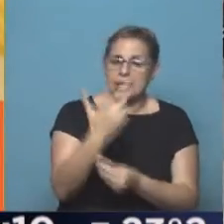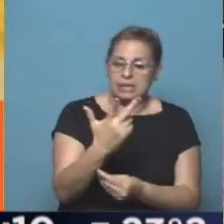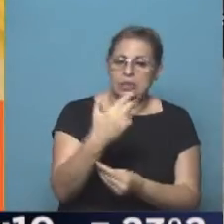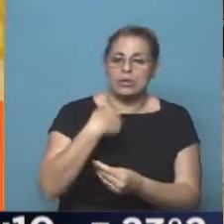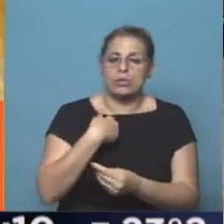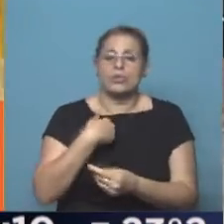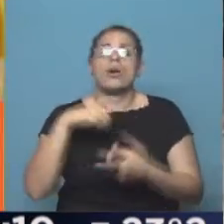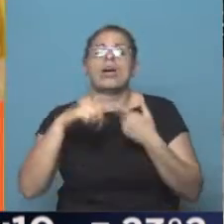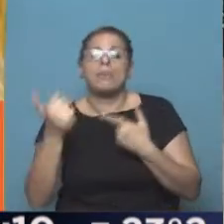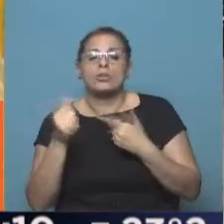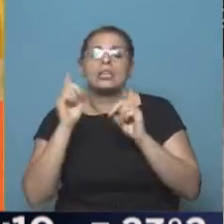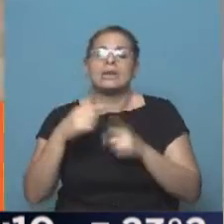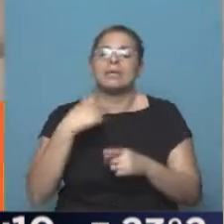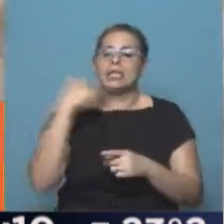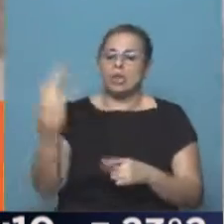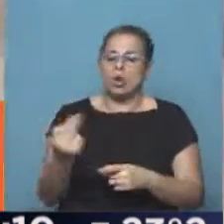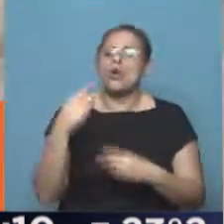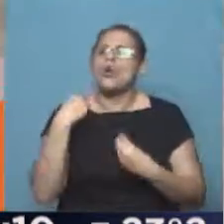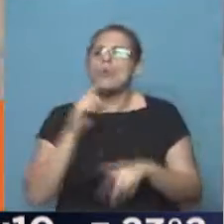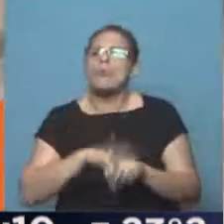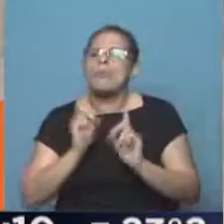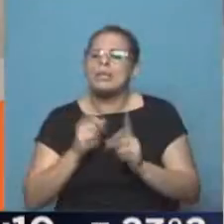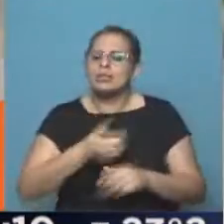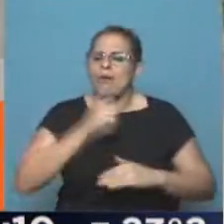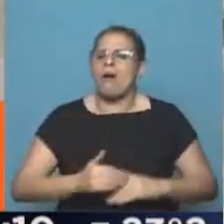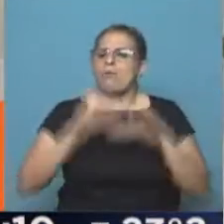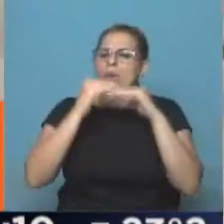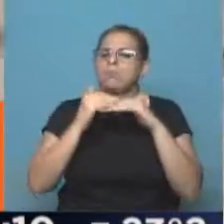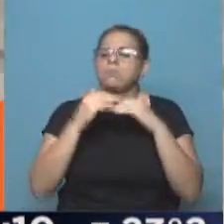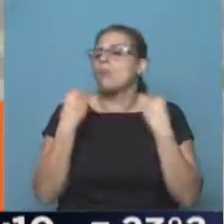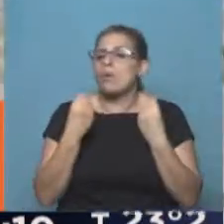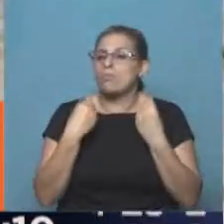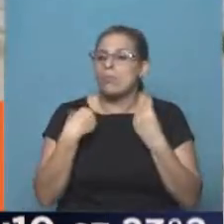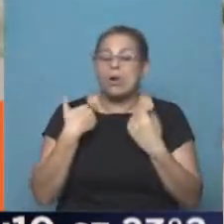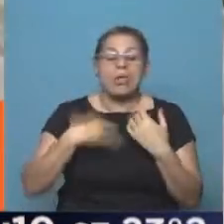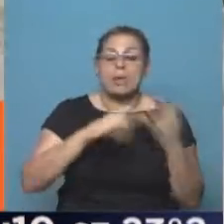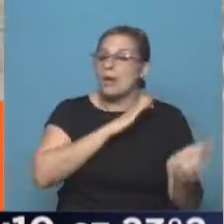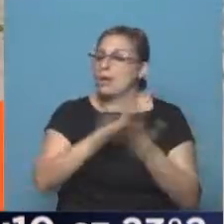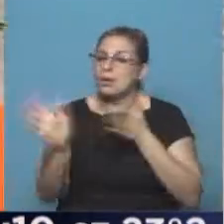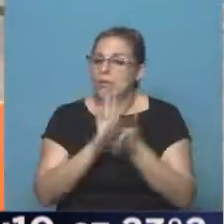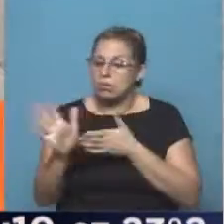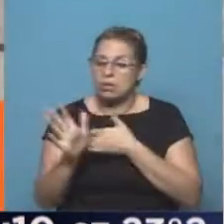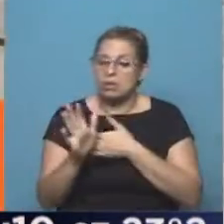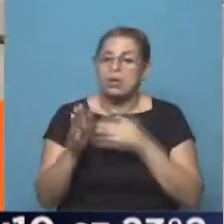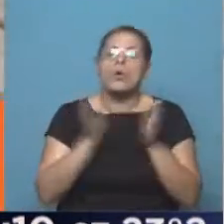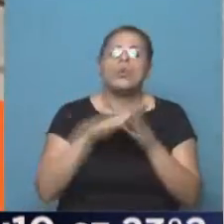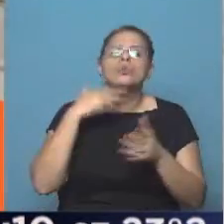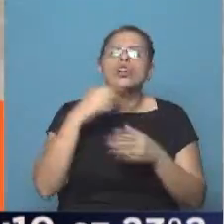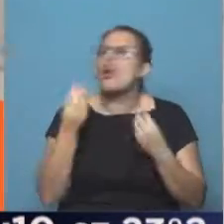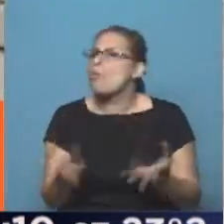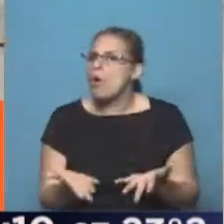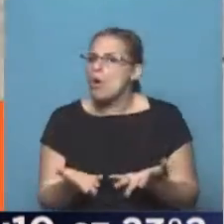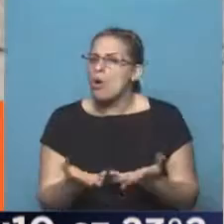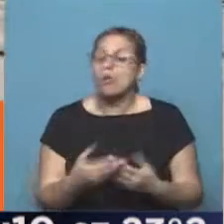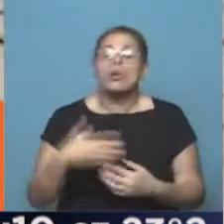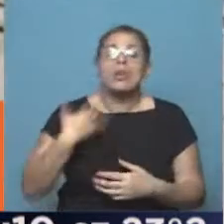yo, mi señora y el nene. ¿Y cómo hiciste en el momento del agua, de la inundación? No, nos tuvimos que ir. ¿Con el chico? ¿Cómo hicieron? Y